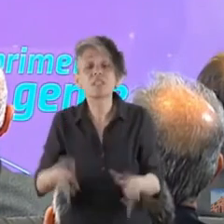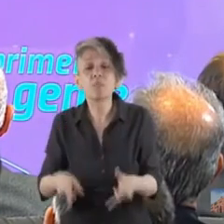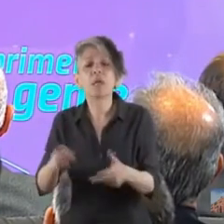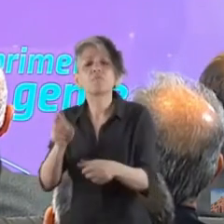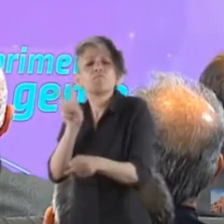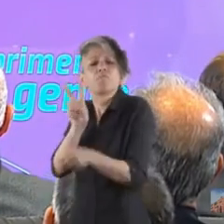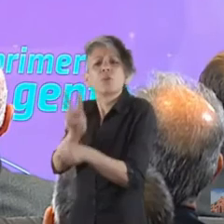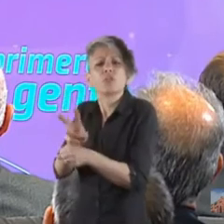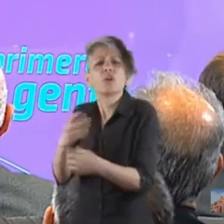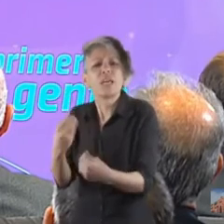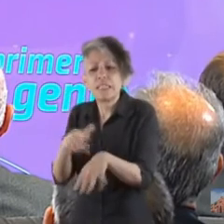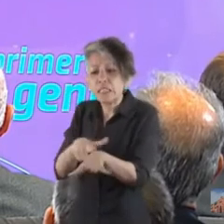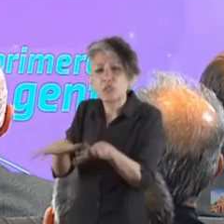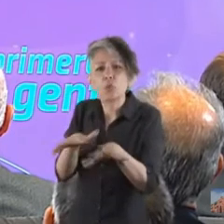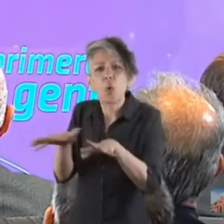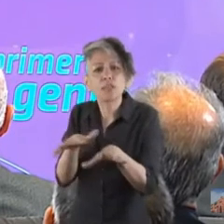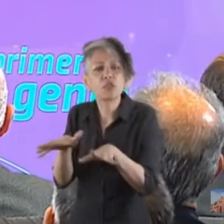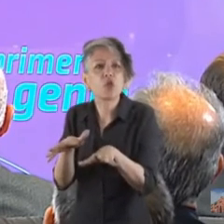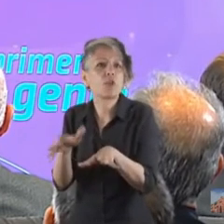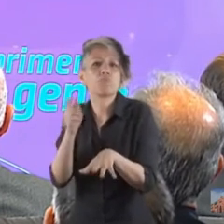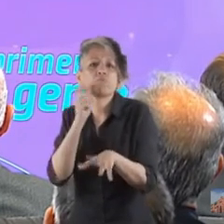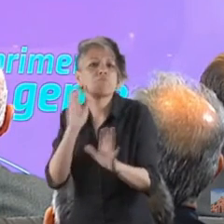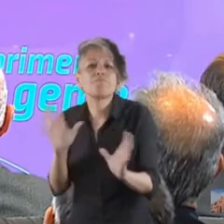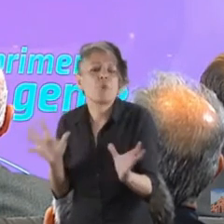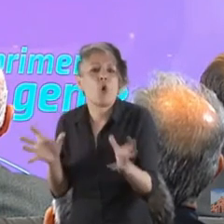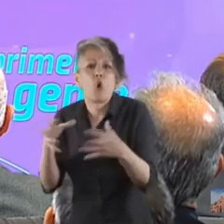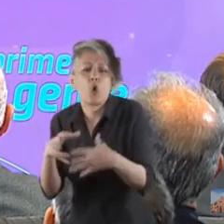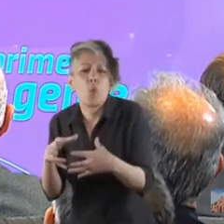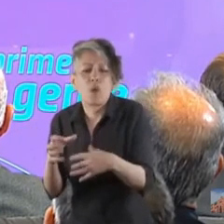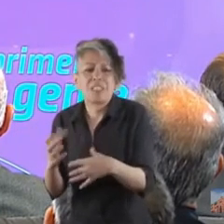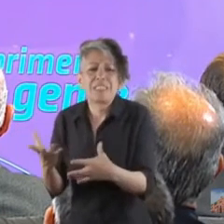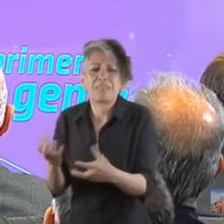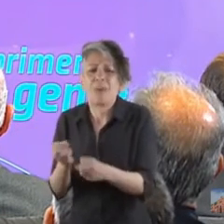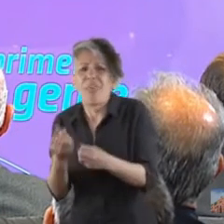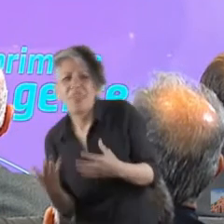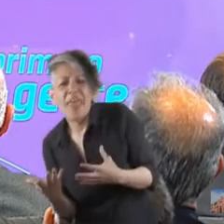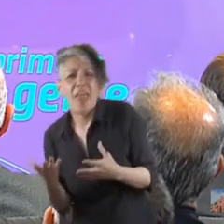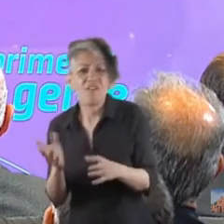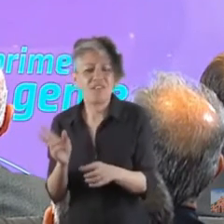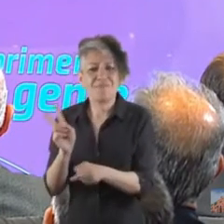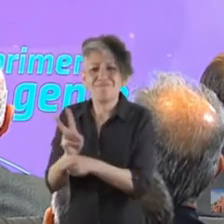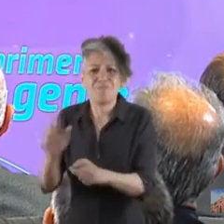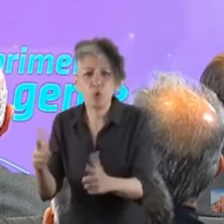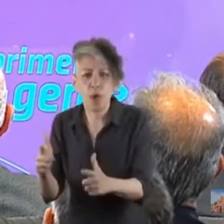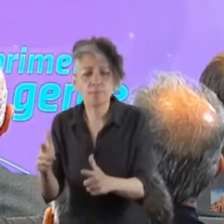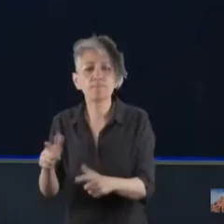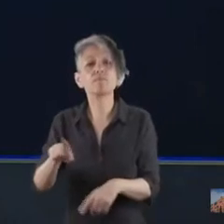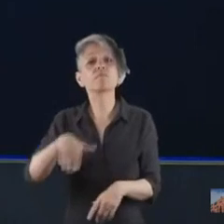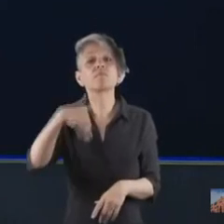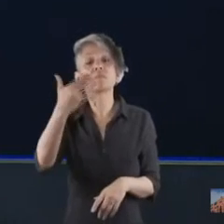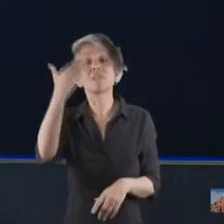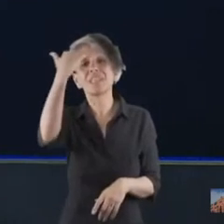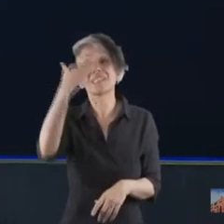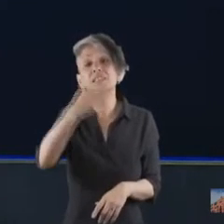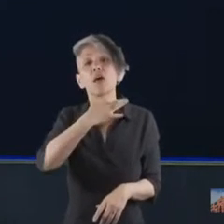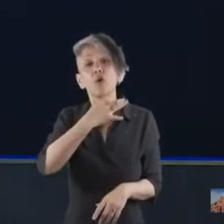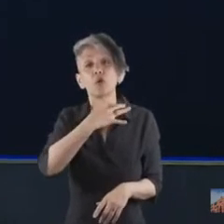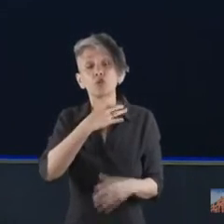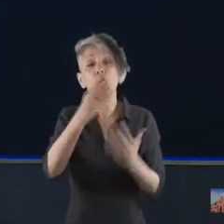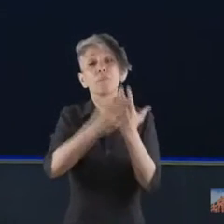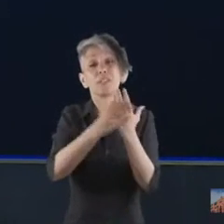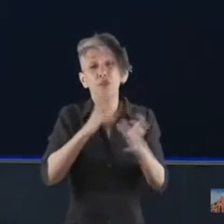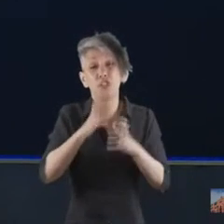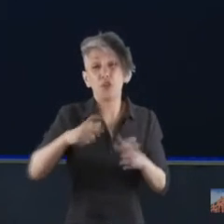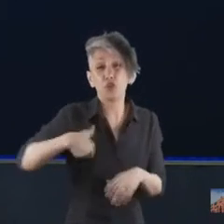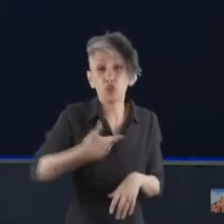aquellas situaciones de grupos de vulnerabilidad el 15 de agosto el ministerio de desarrollo social empieza